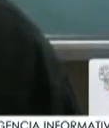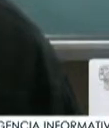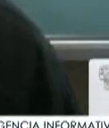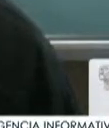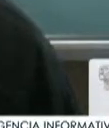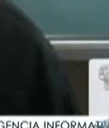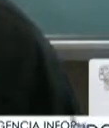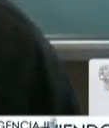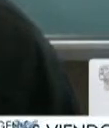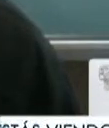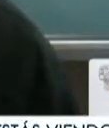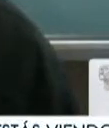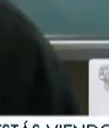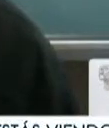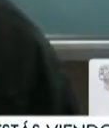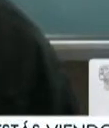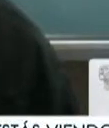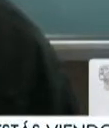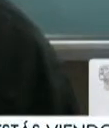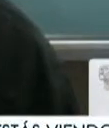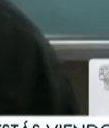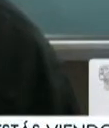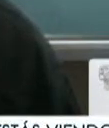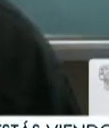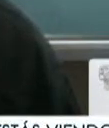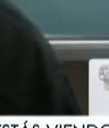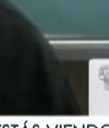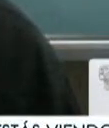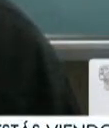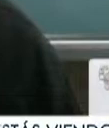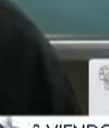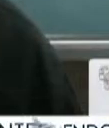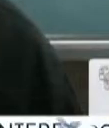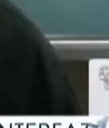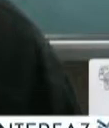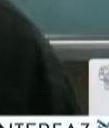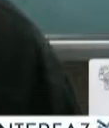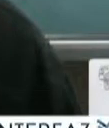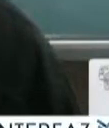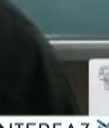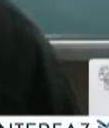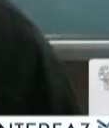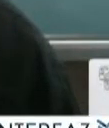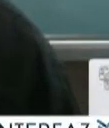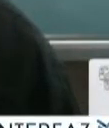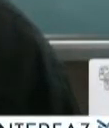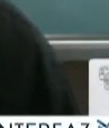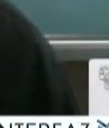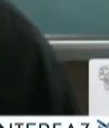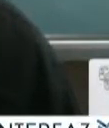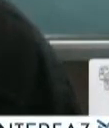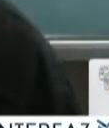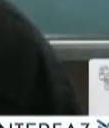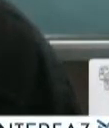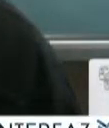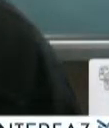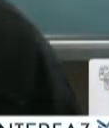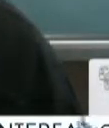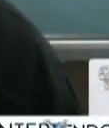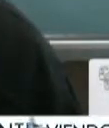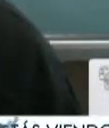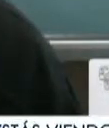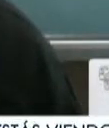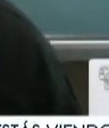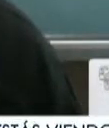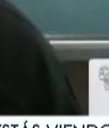teoría física más profunda que hoy conocemos, que sigue siendo una teoría absolutamente válida para